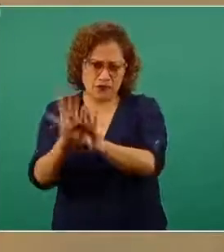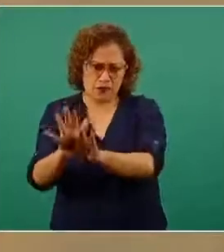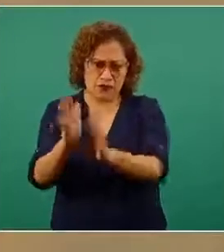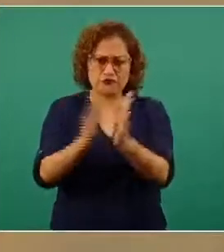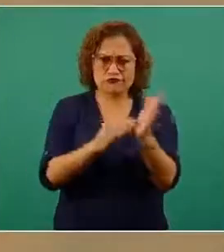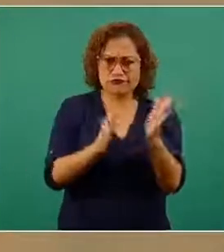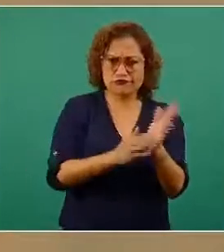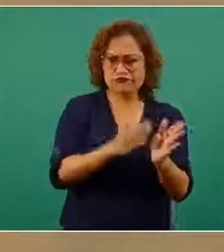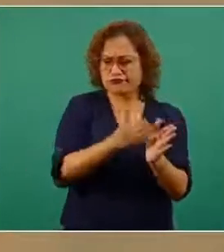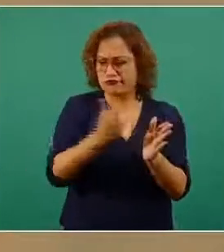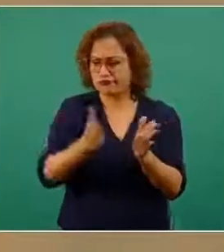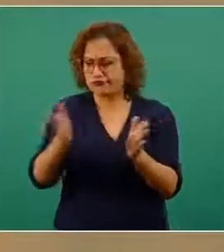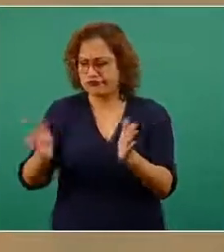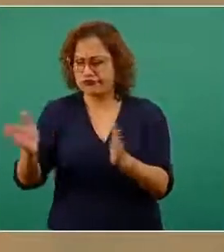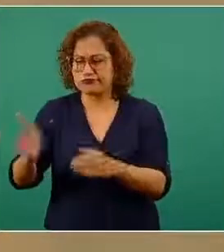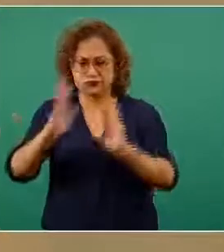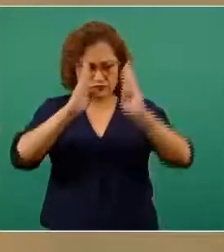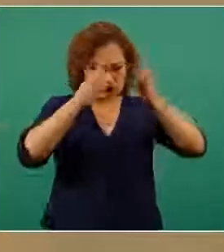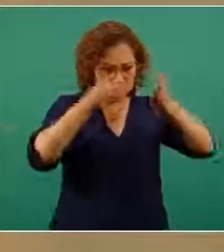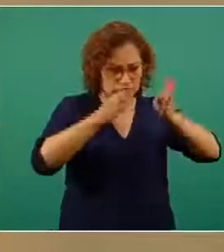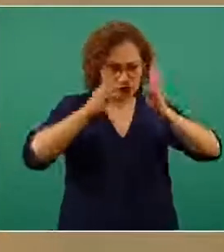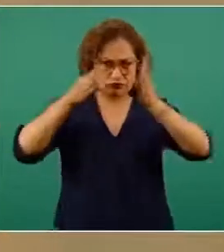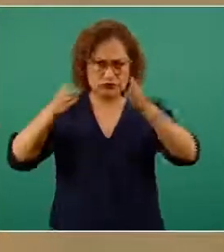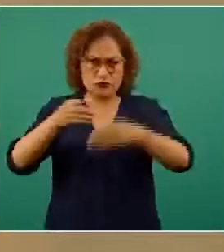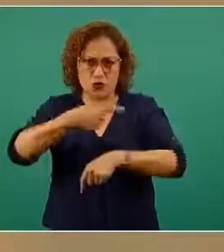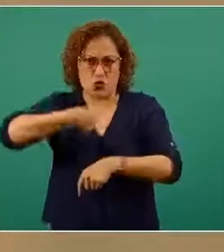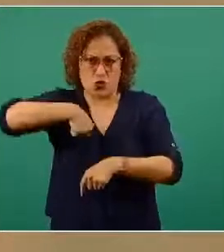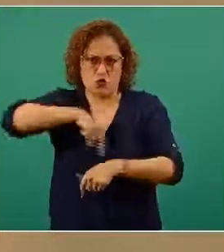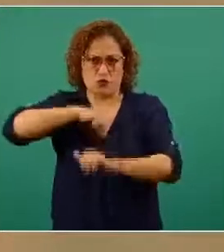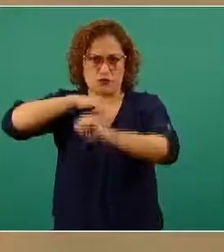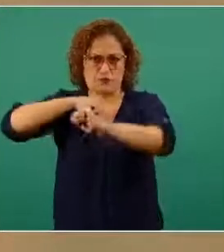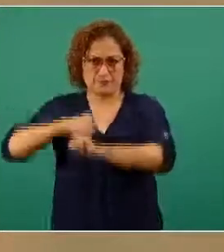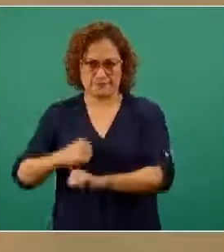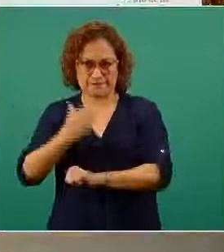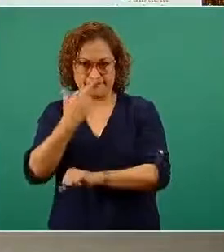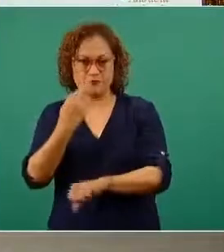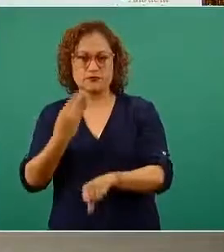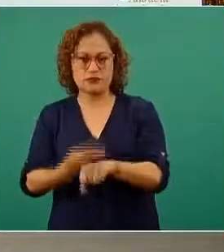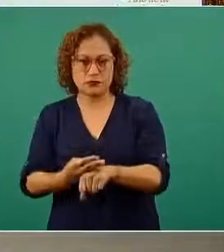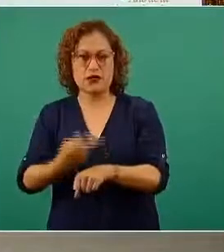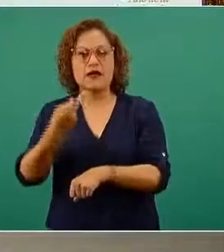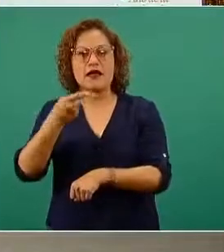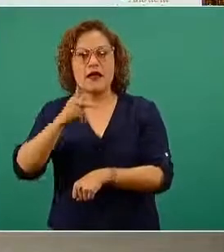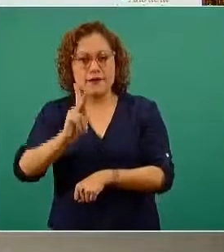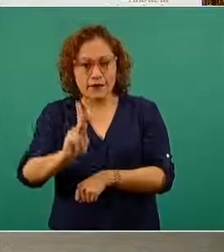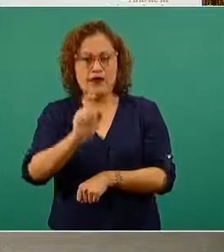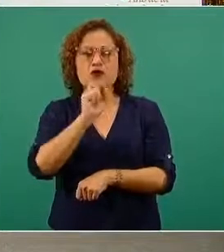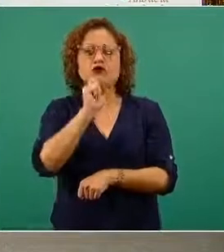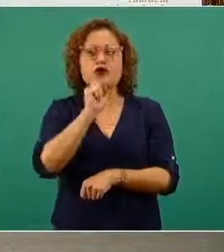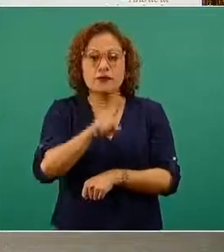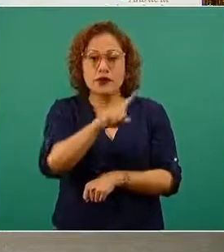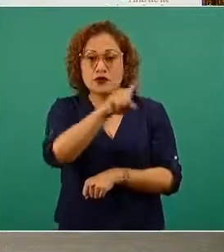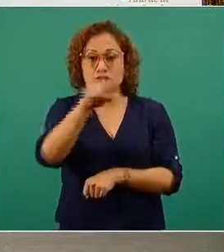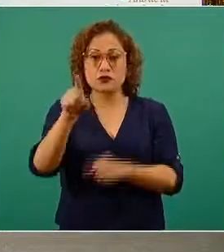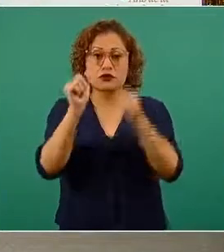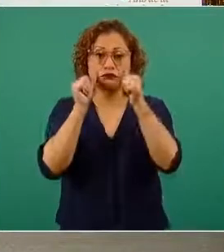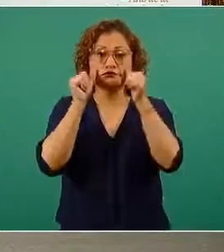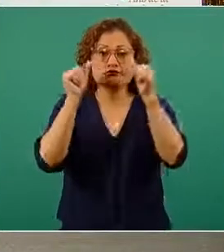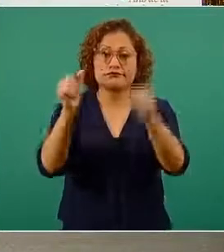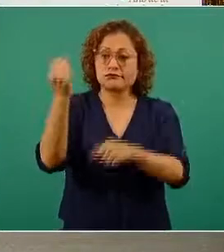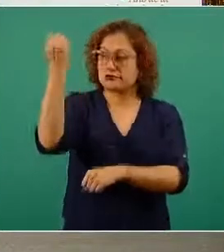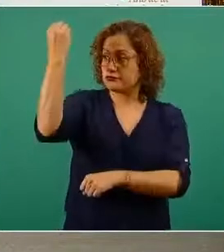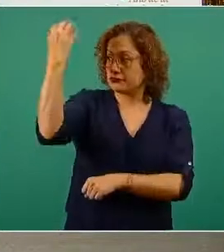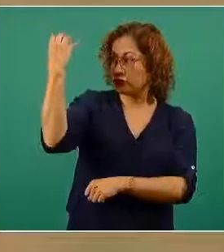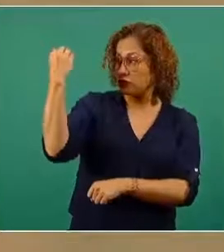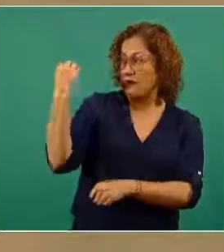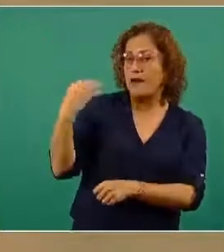indicaciones específicas para cada cosa. Y el lineamiento del semáforo, recordar que es responsabilidad